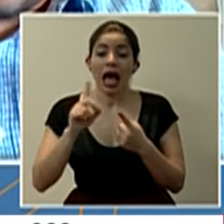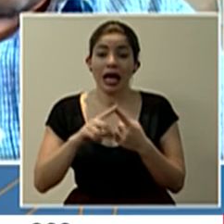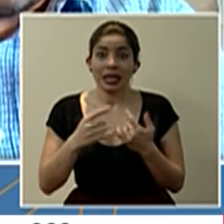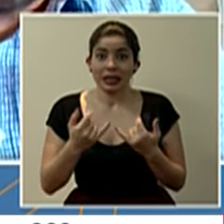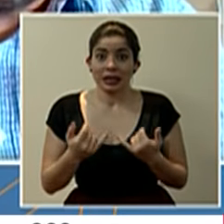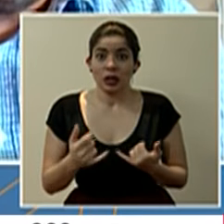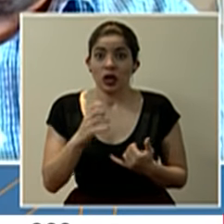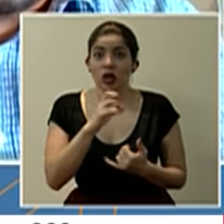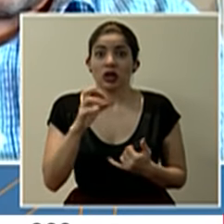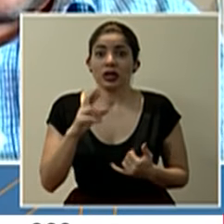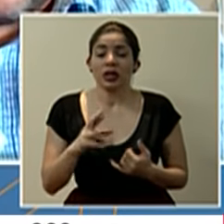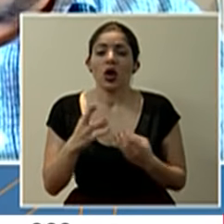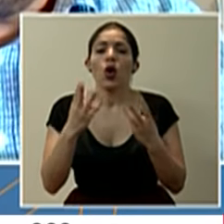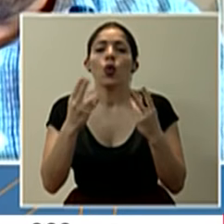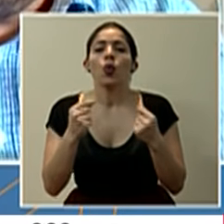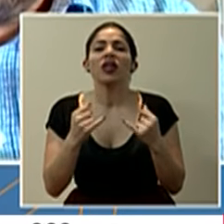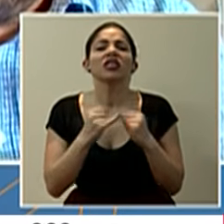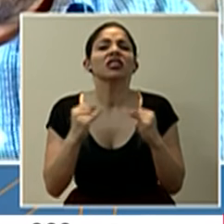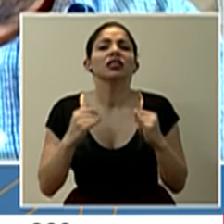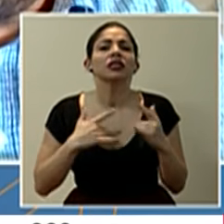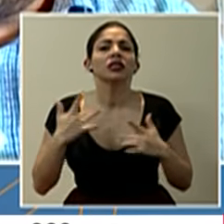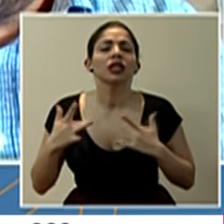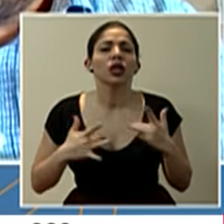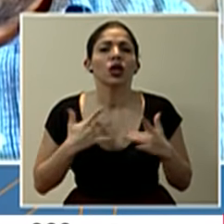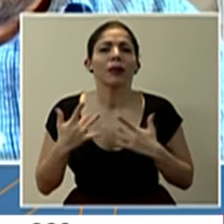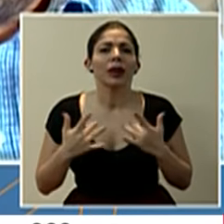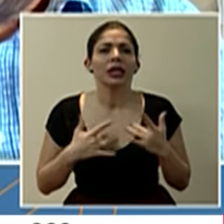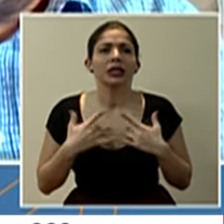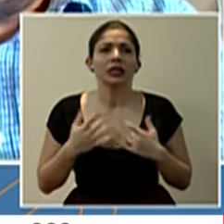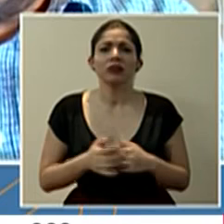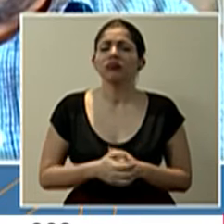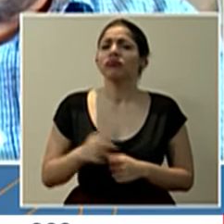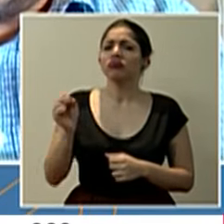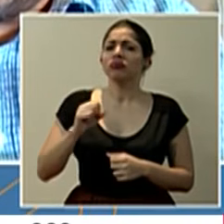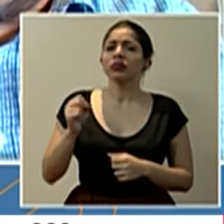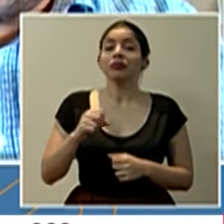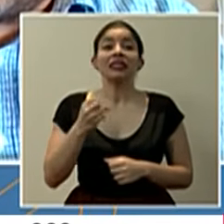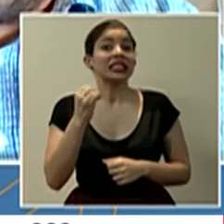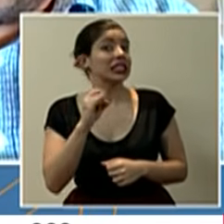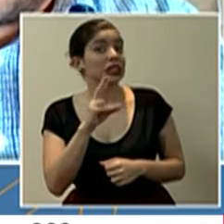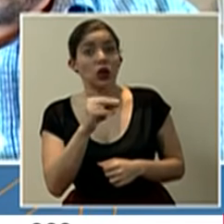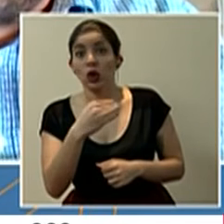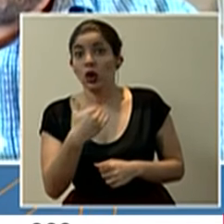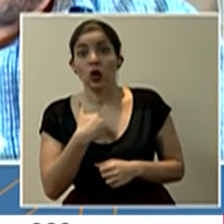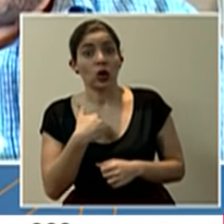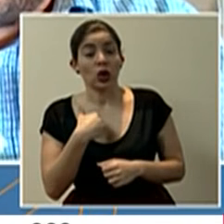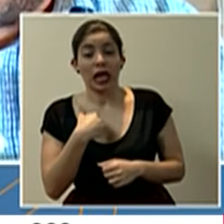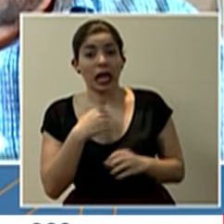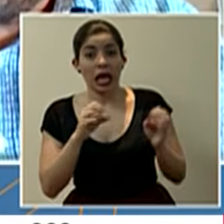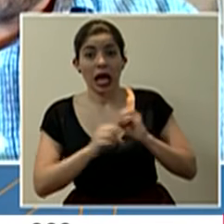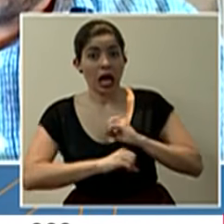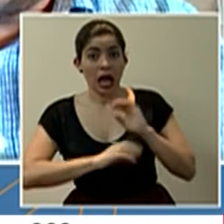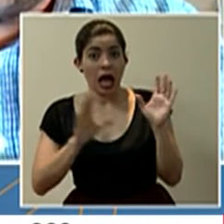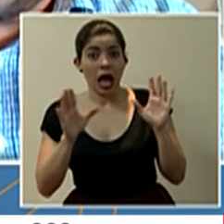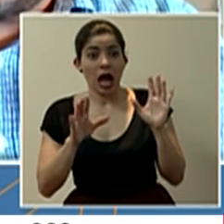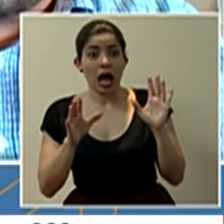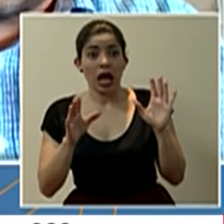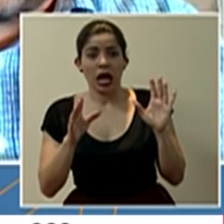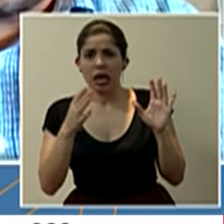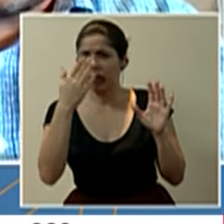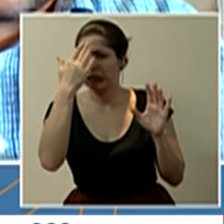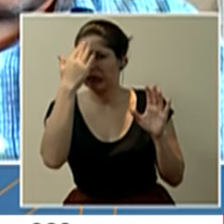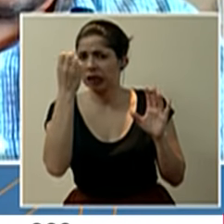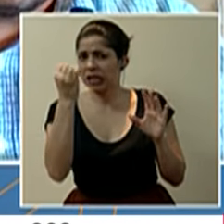Costa Rica fueron asintomáticos. Sí, totalmente. Si no lo tienen determinado, no sé